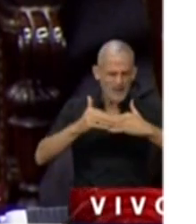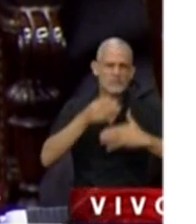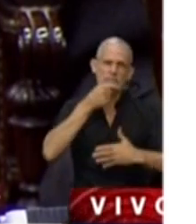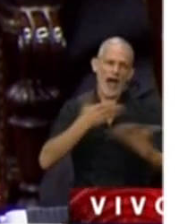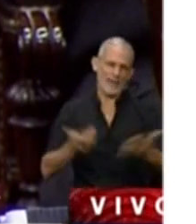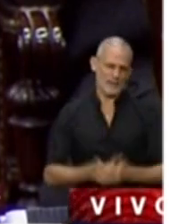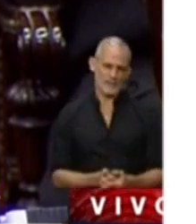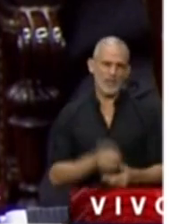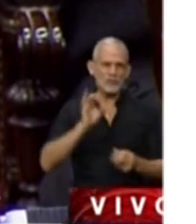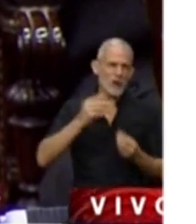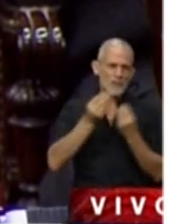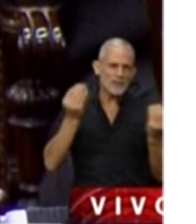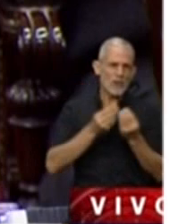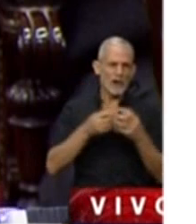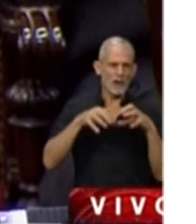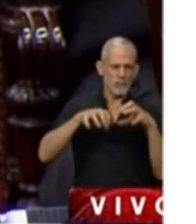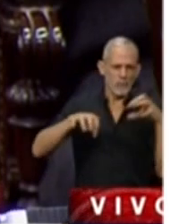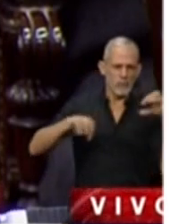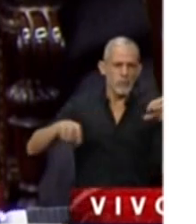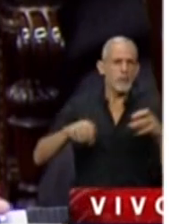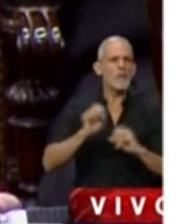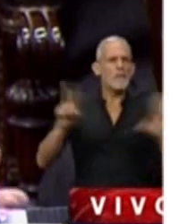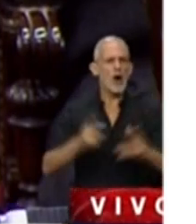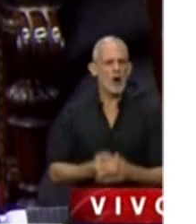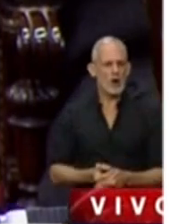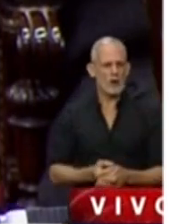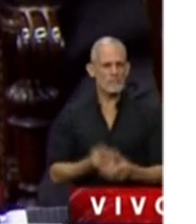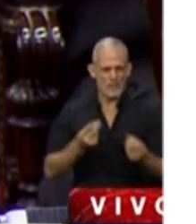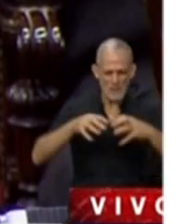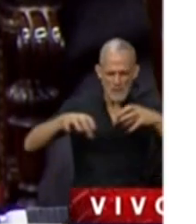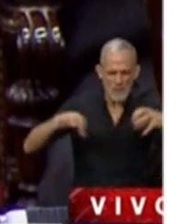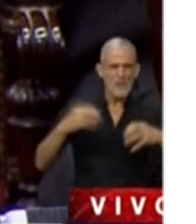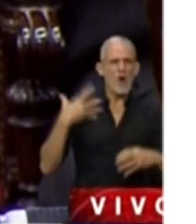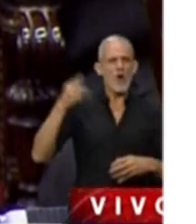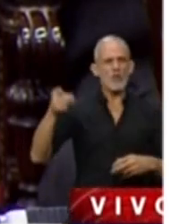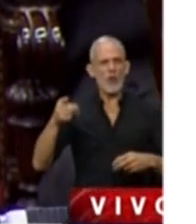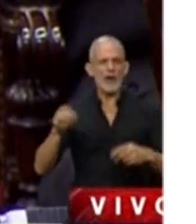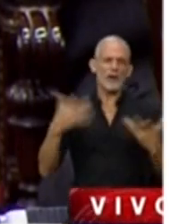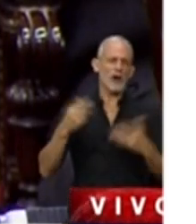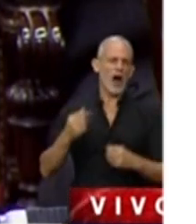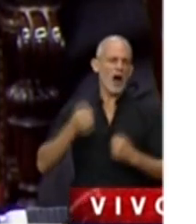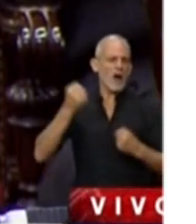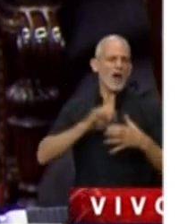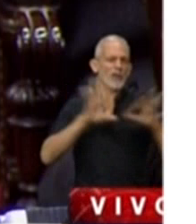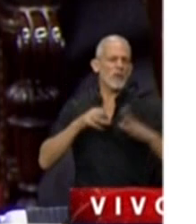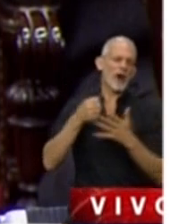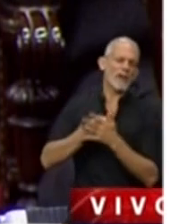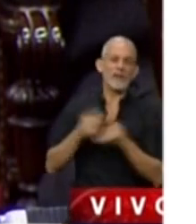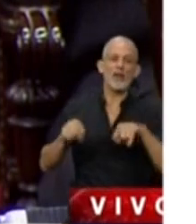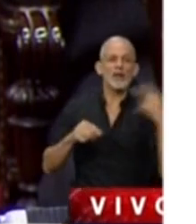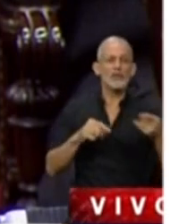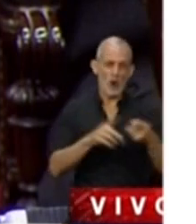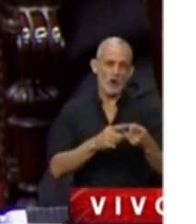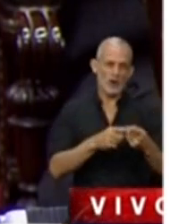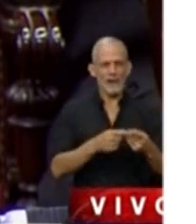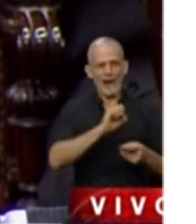iniciativas del propio gobierno que no avanzan porque es razonable que la oposición le pide al gobierno que primero se ponga de acuerdo entre ellos antes de venir a buscar el apoyo a la oposición pero por